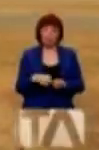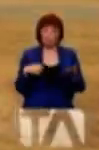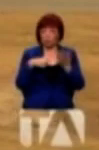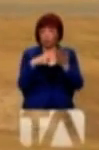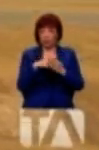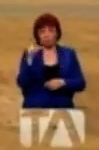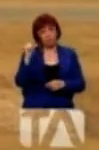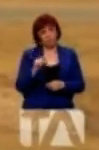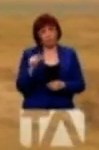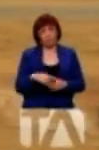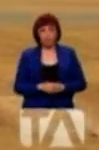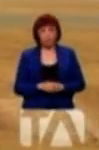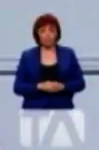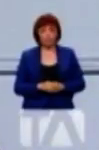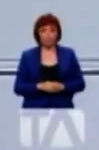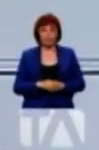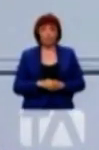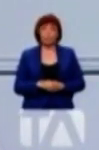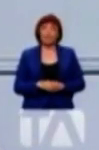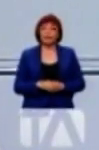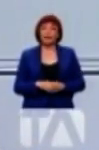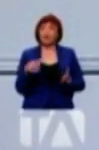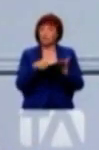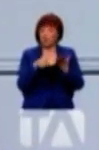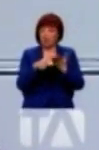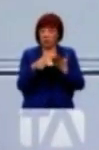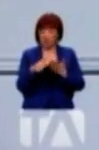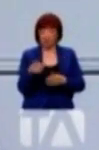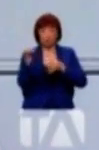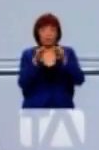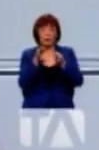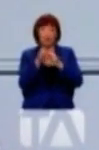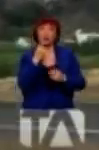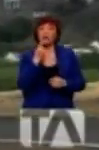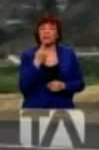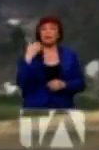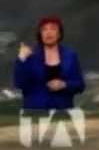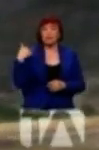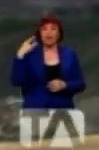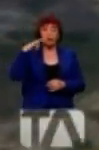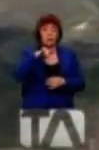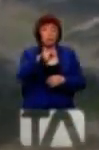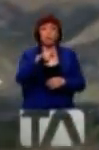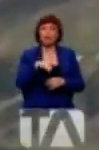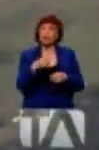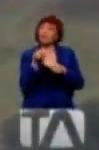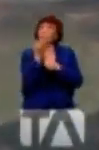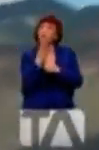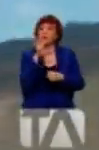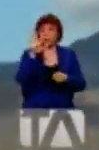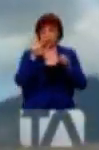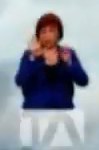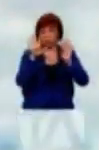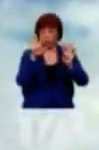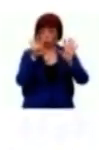la situación de TAME, el ministro de Transporte indicó que la empresa opera con 9 aviones y que se están tomando medidas para